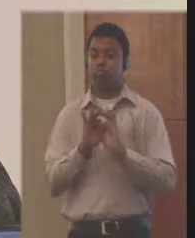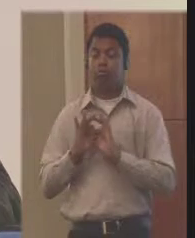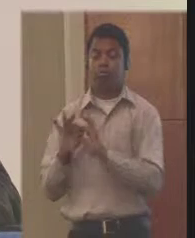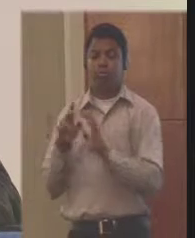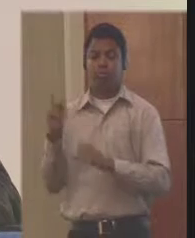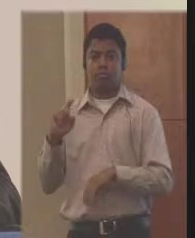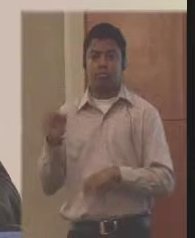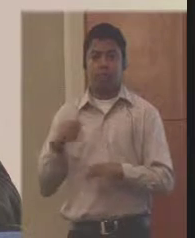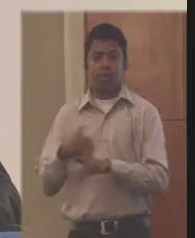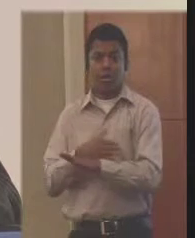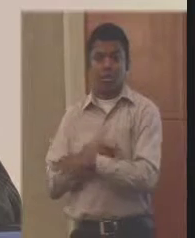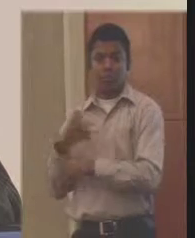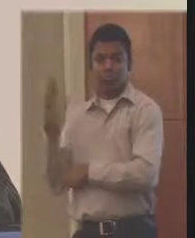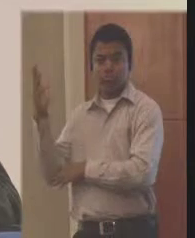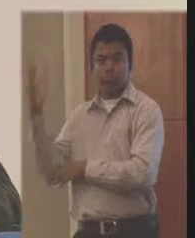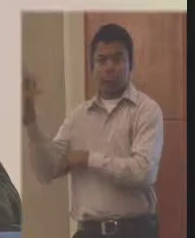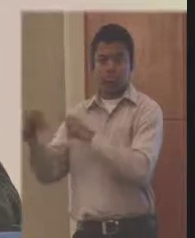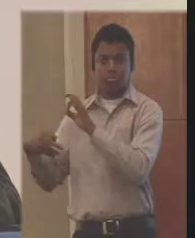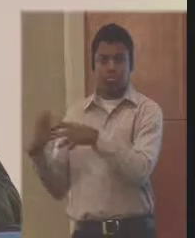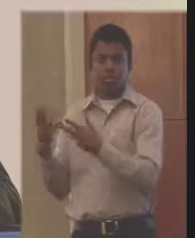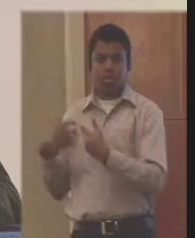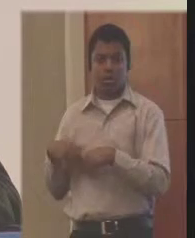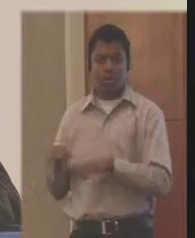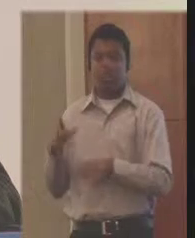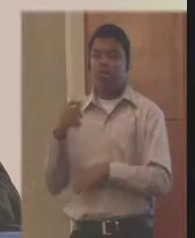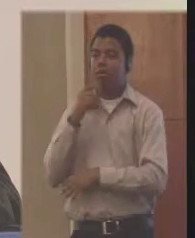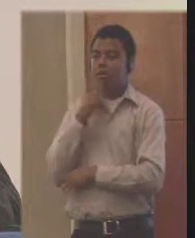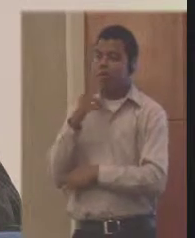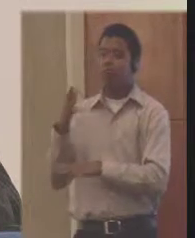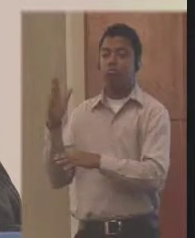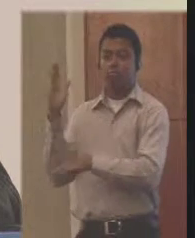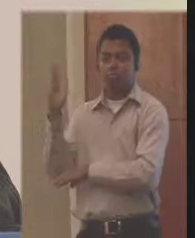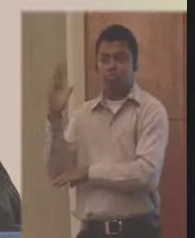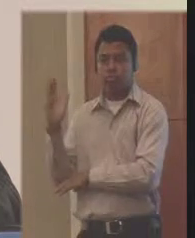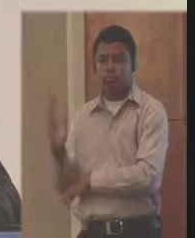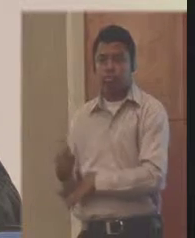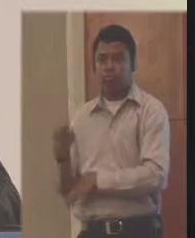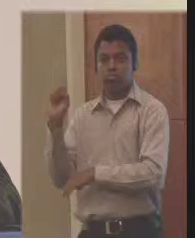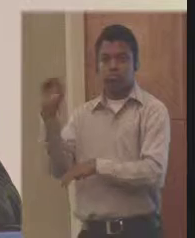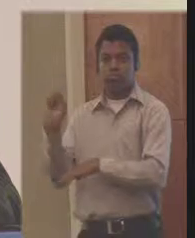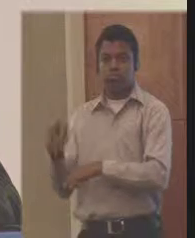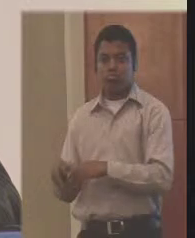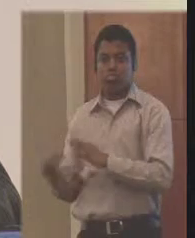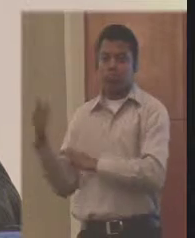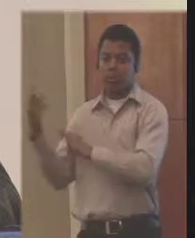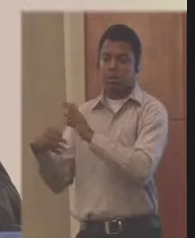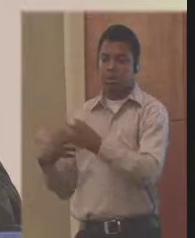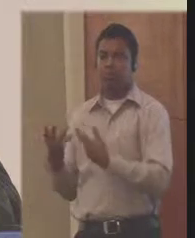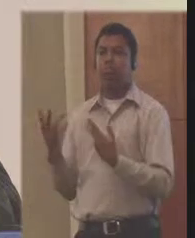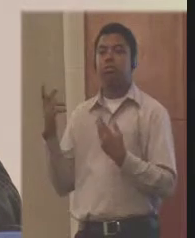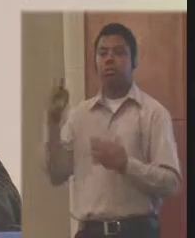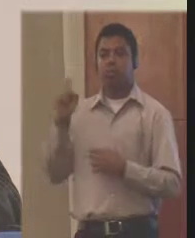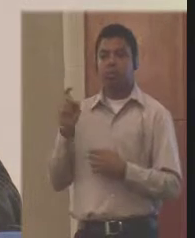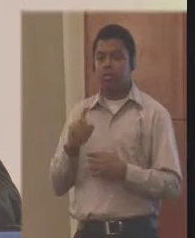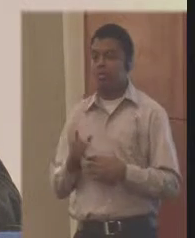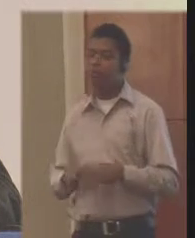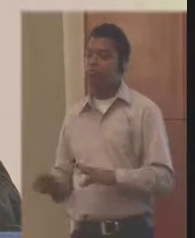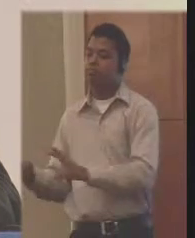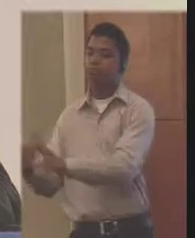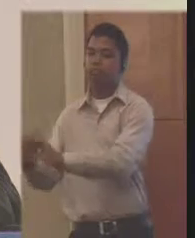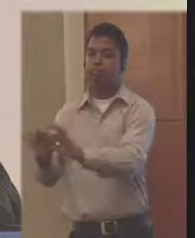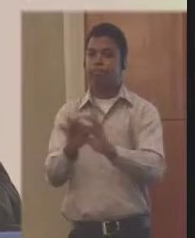las presentaciones, alianzas empresariales, como se mostró muy bien en el caso